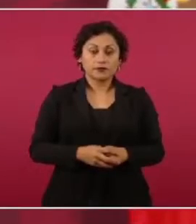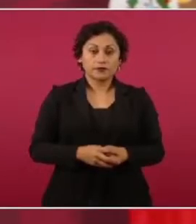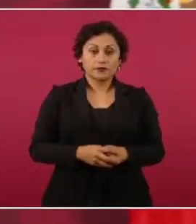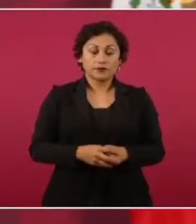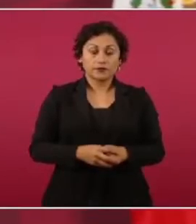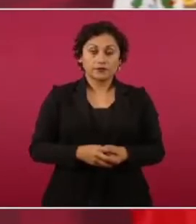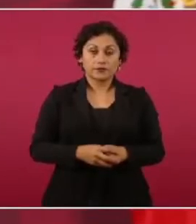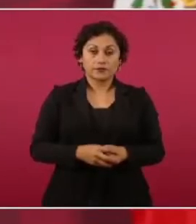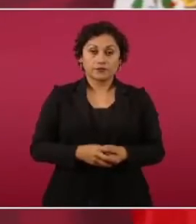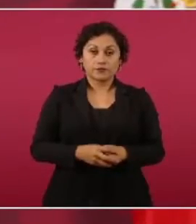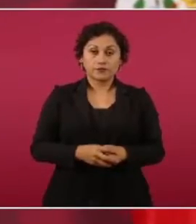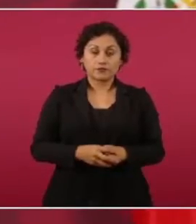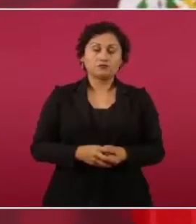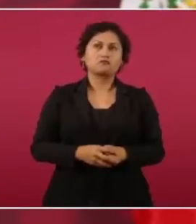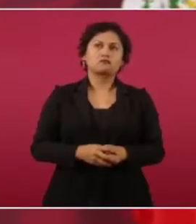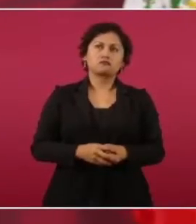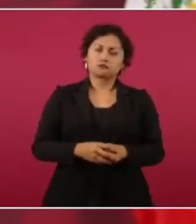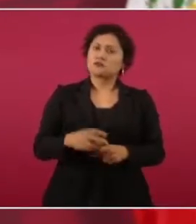Pues básicamente ahí.